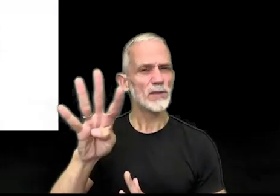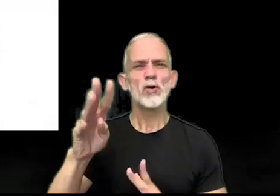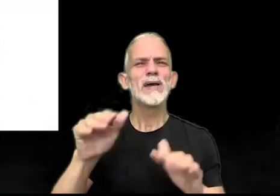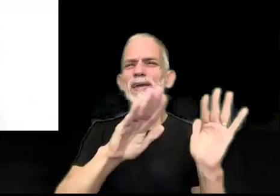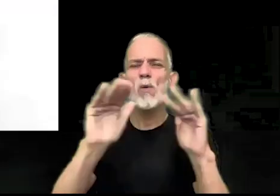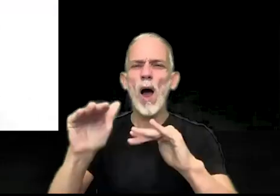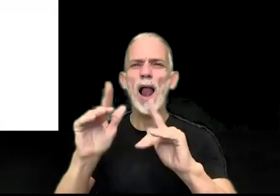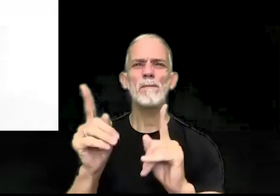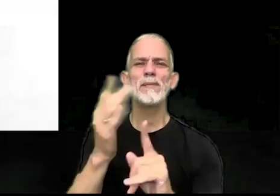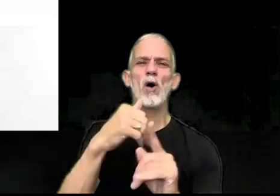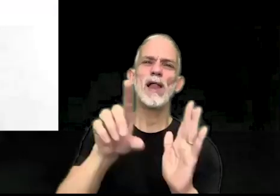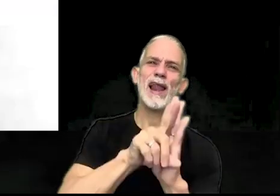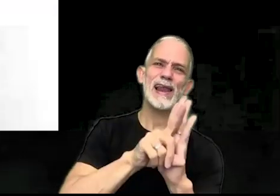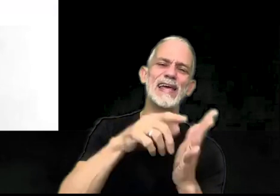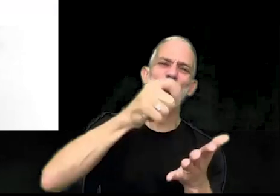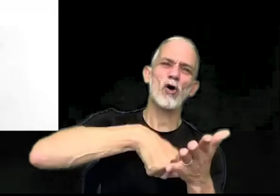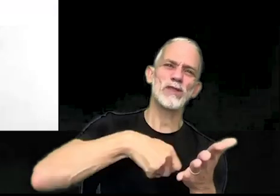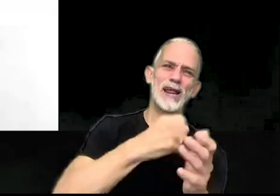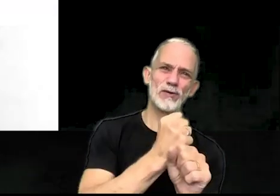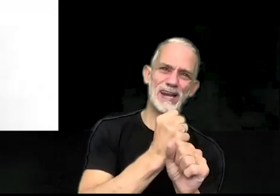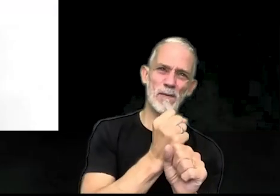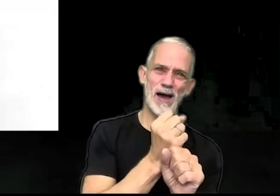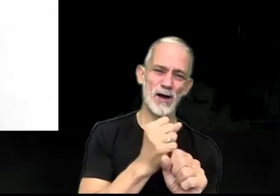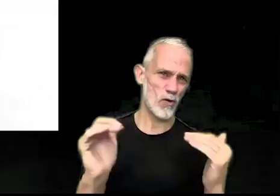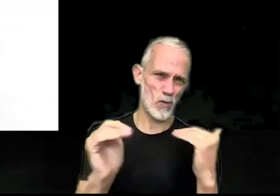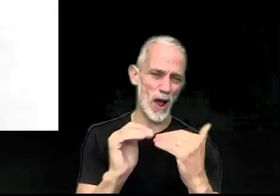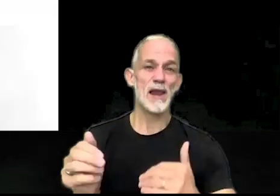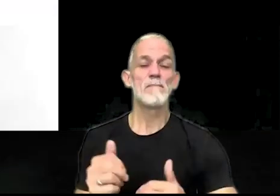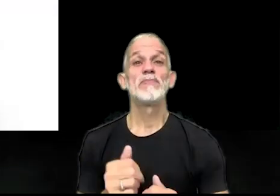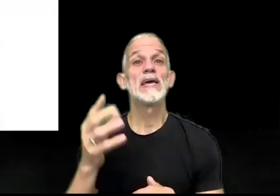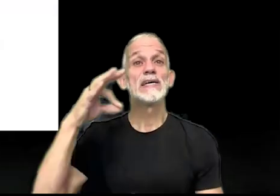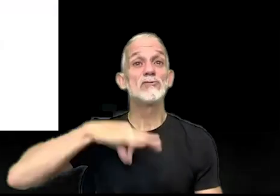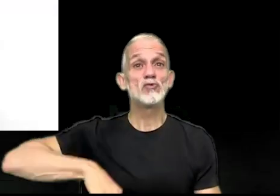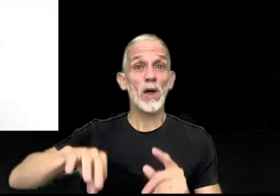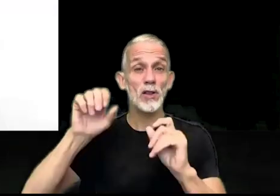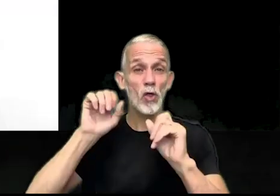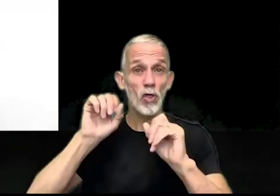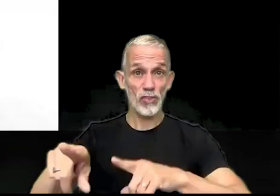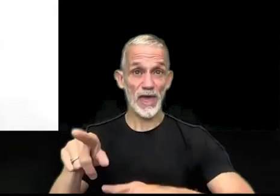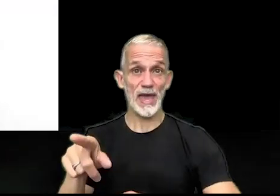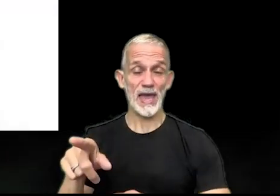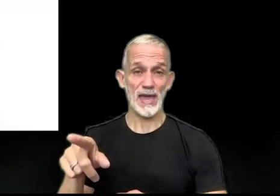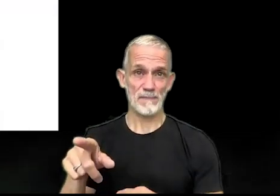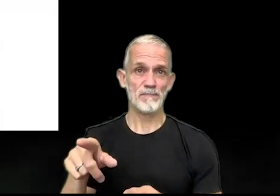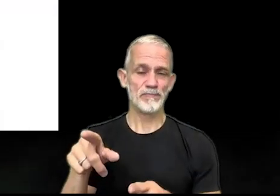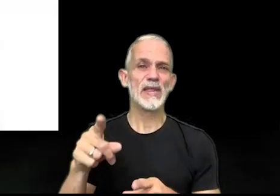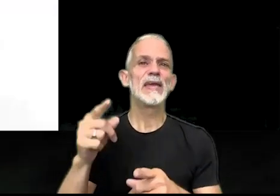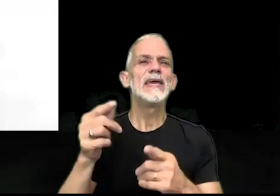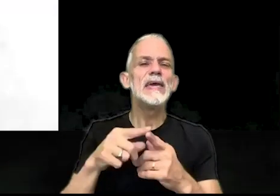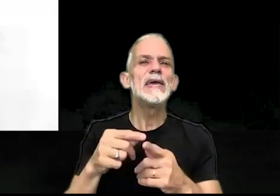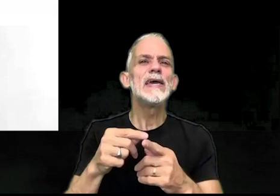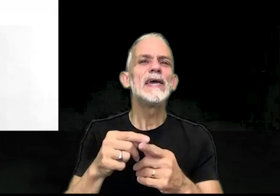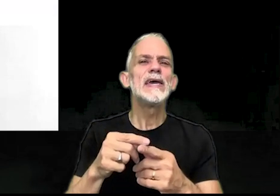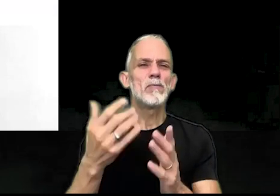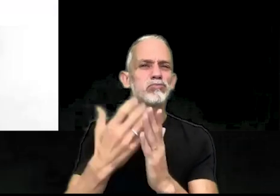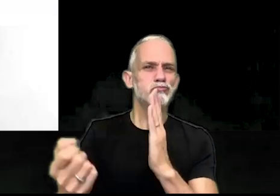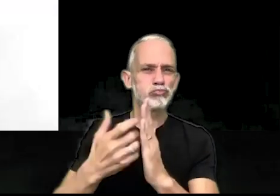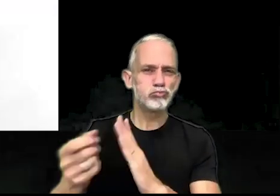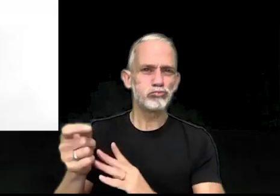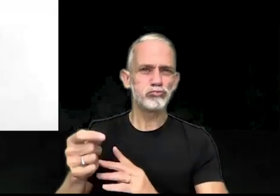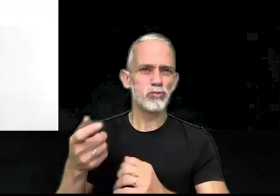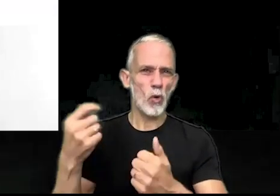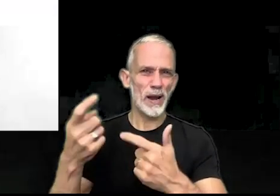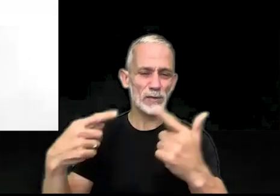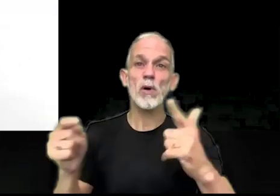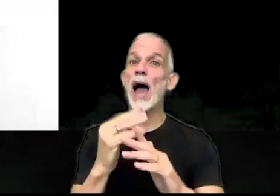la homónima de la nuestra ley de contrato de trabajo, los salarios, el sueldo y las contribuciones